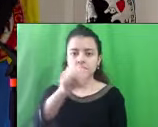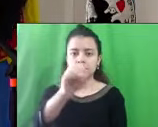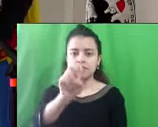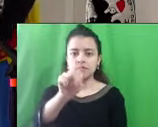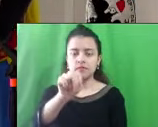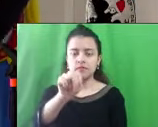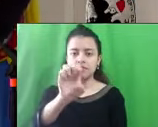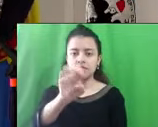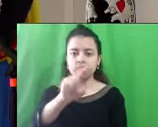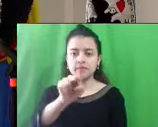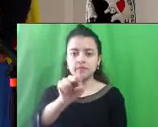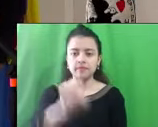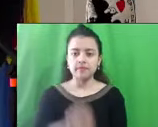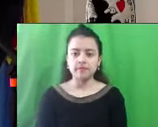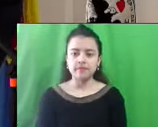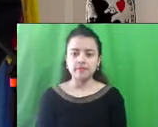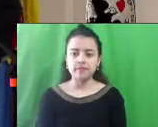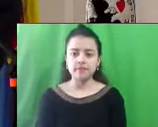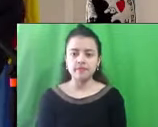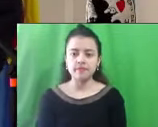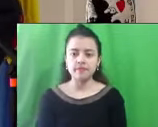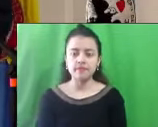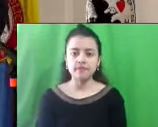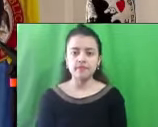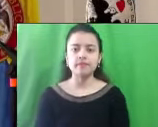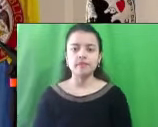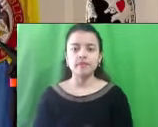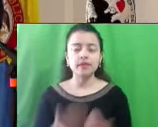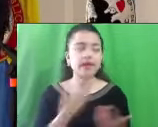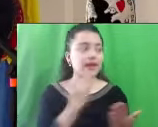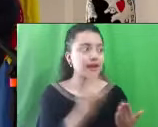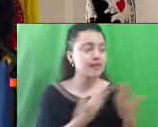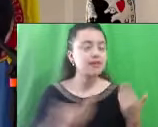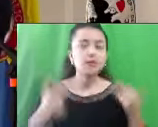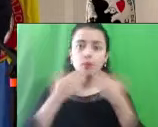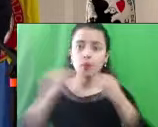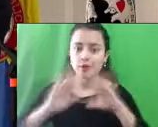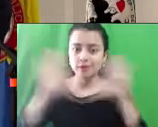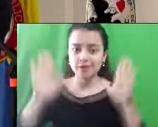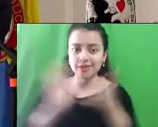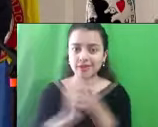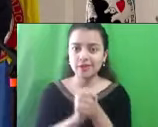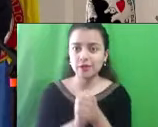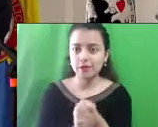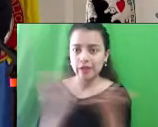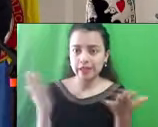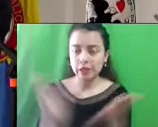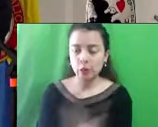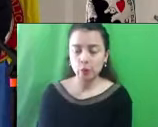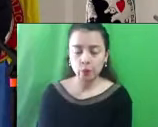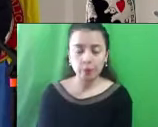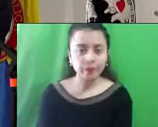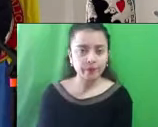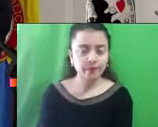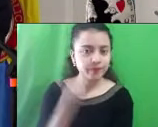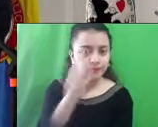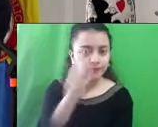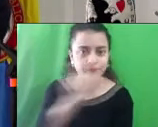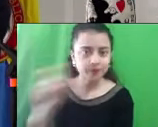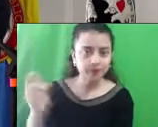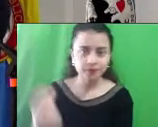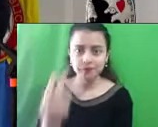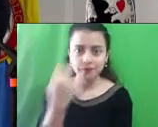Gracias, Michael. Muy buenos días. Una cordial bienvenida a cada uno de las personas que